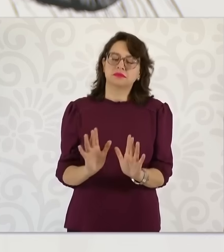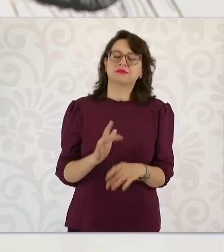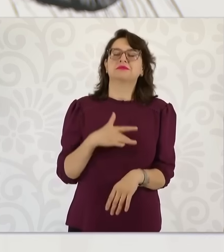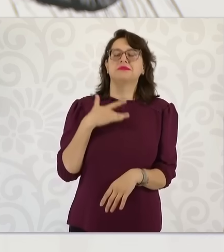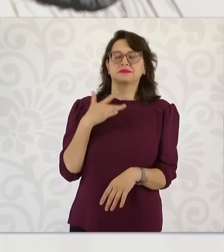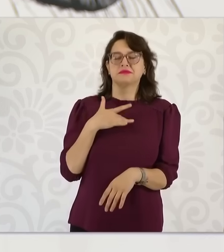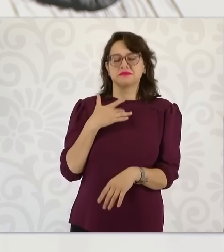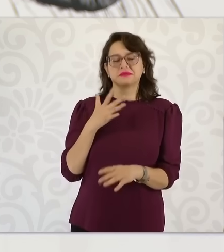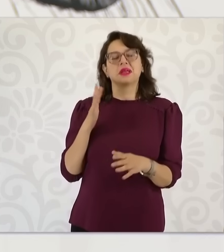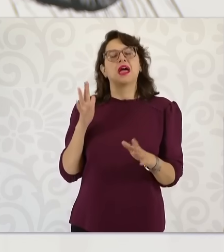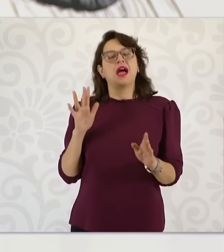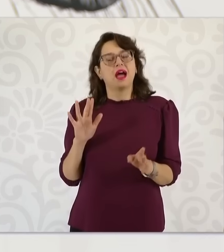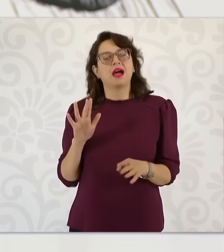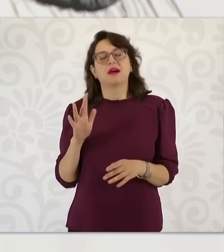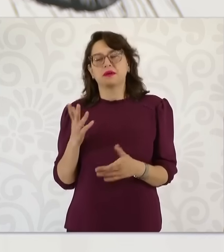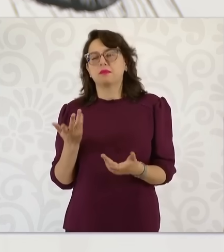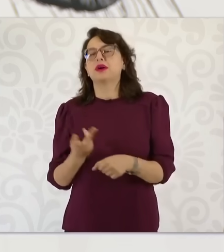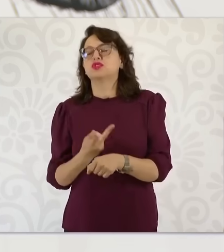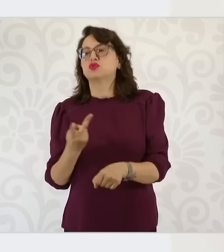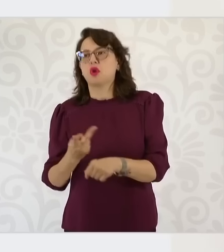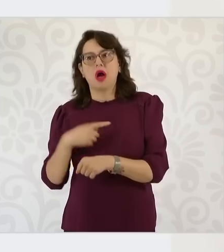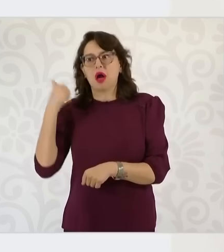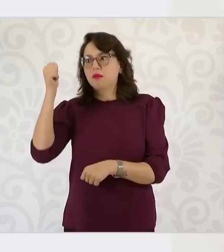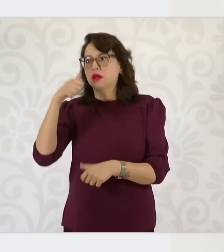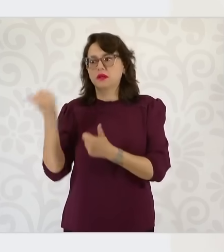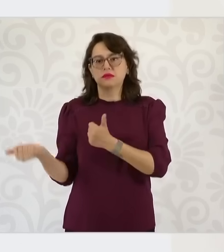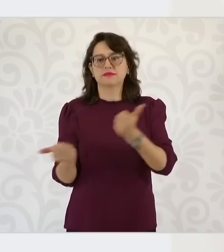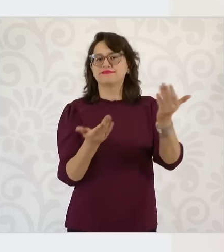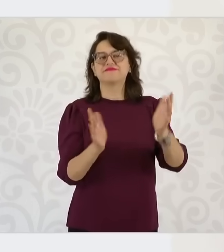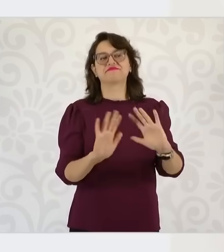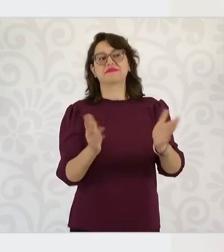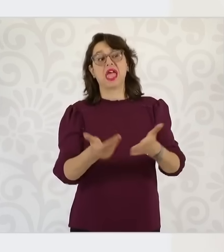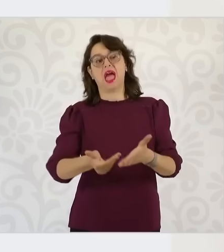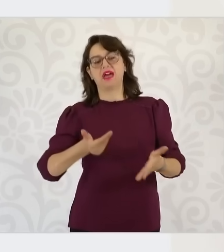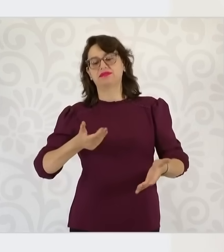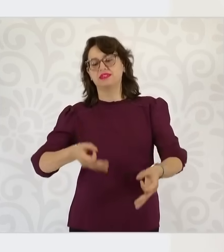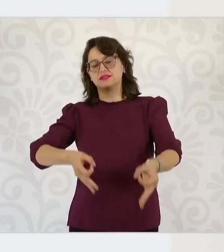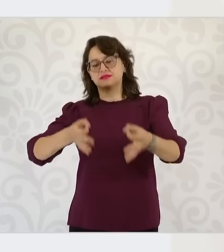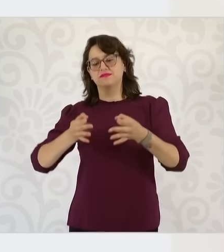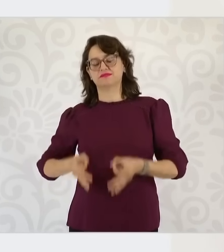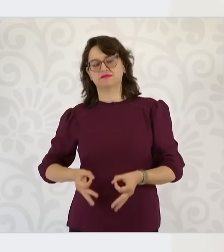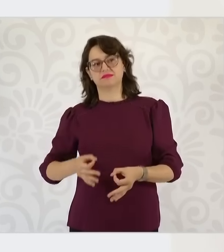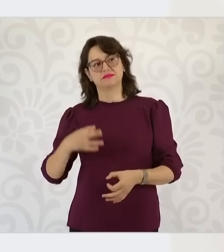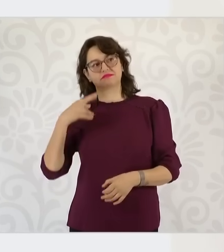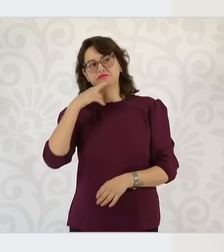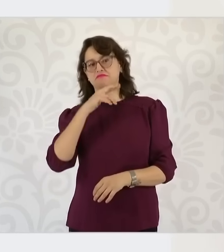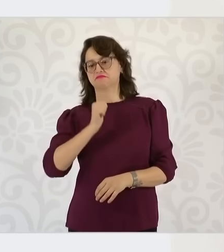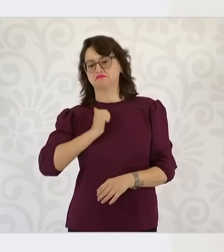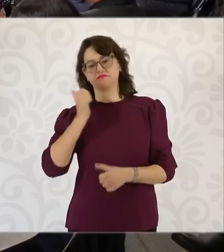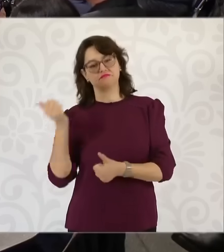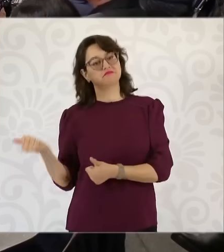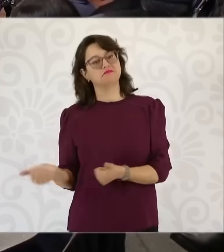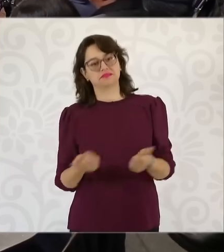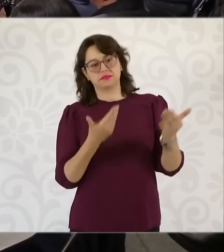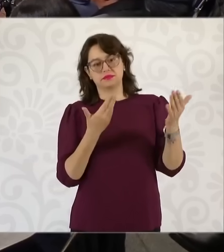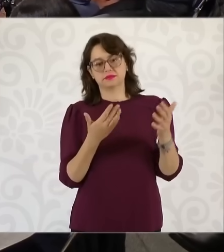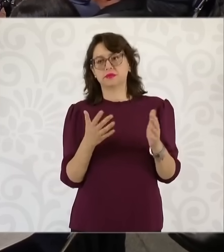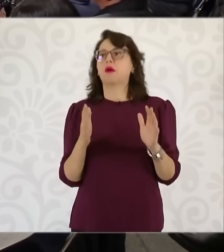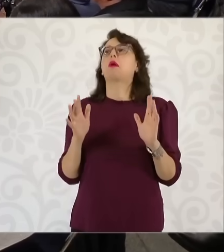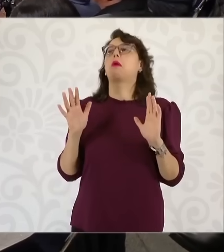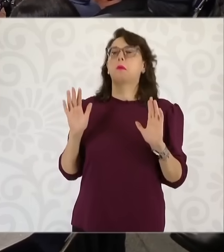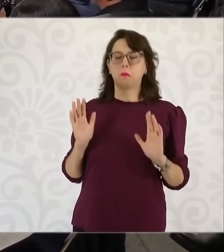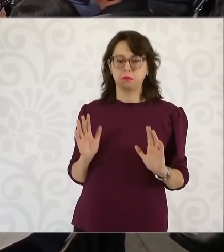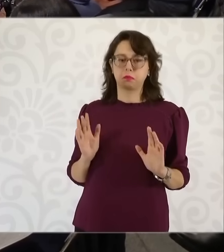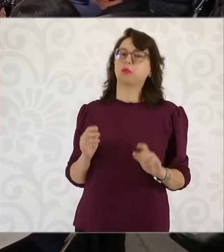automotrices es esencialmente lo que nos están diciendo. Además, hay un elemento adicional.